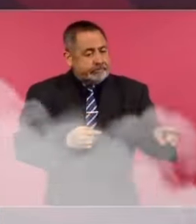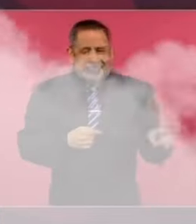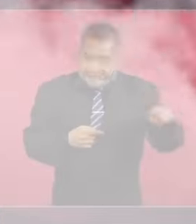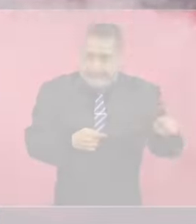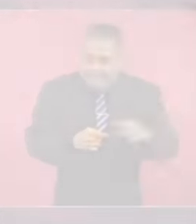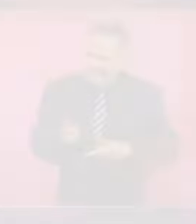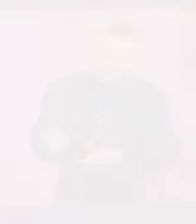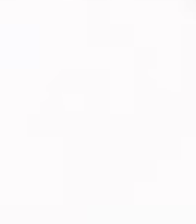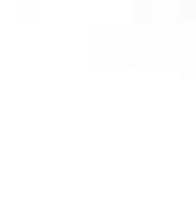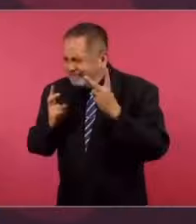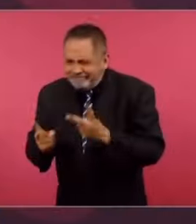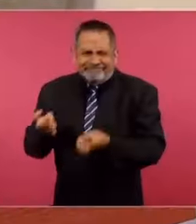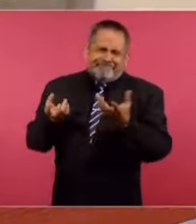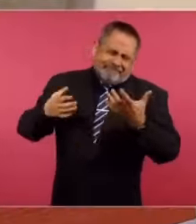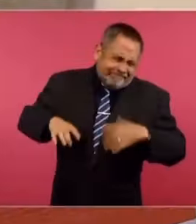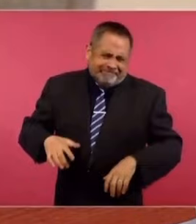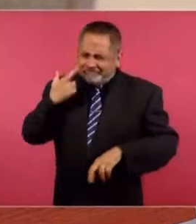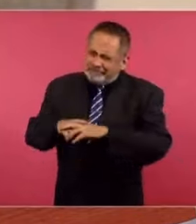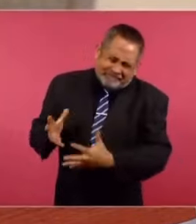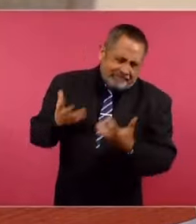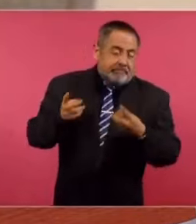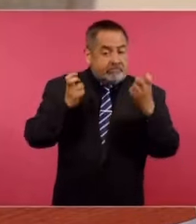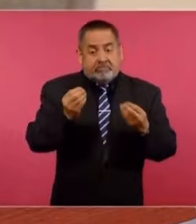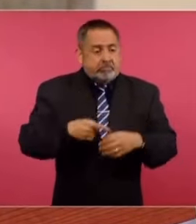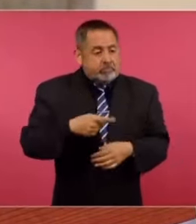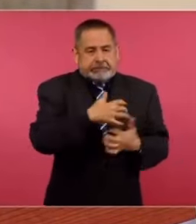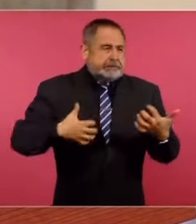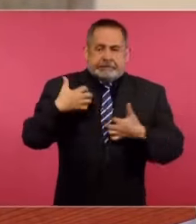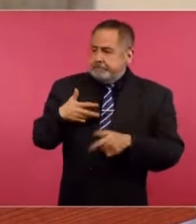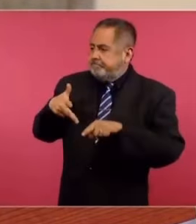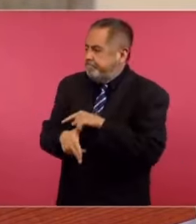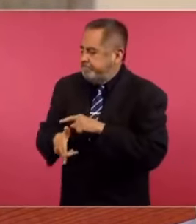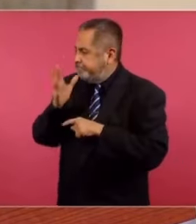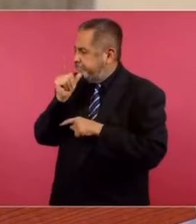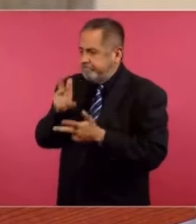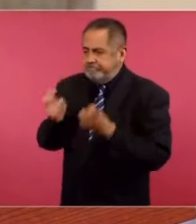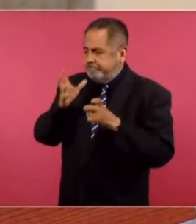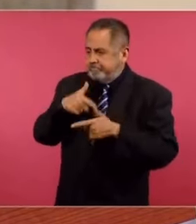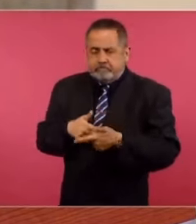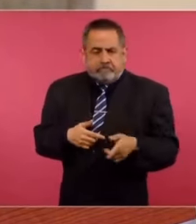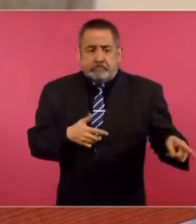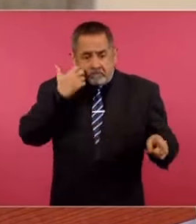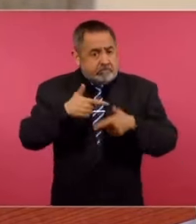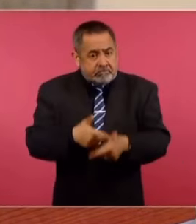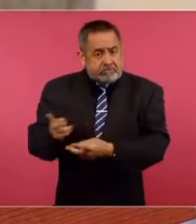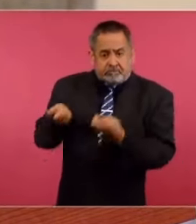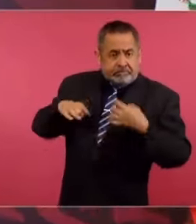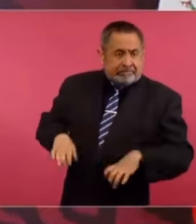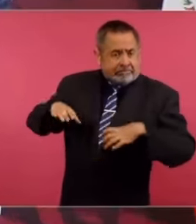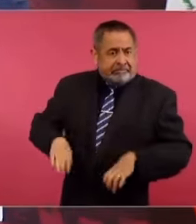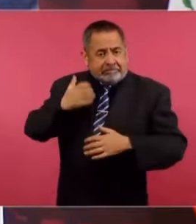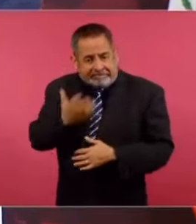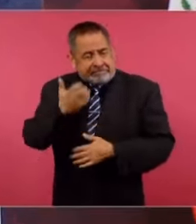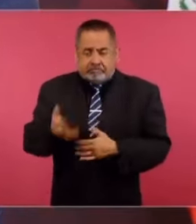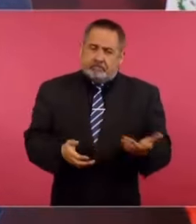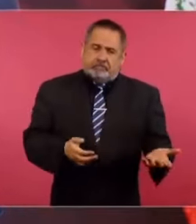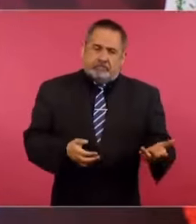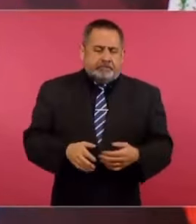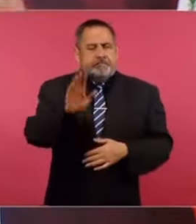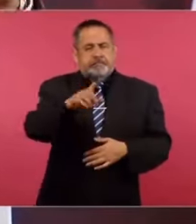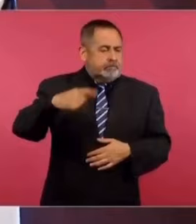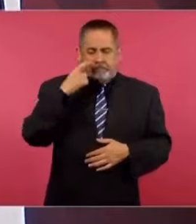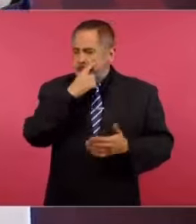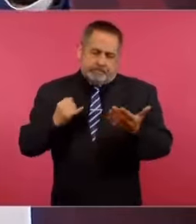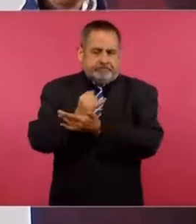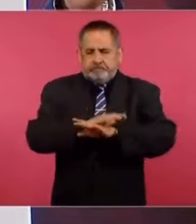robaban, ¿sí?, y del enojo que tienen por no seguir robando. No quieren dejar de robar. Resulta que tomamos la